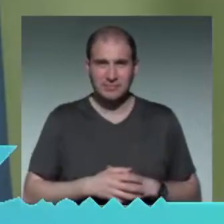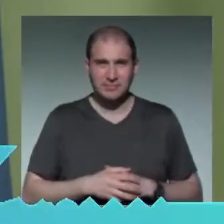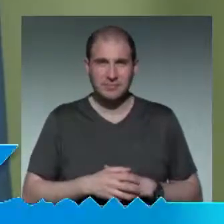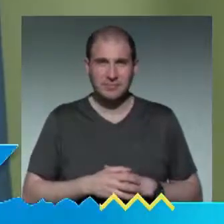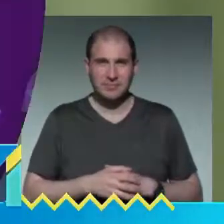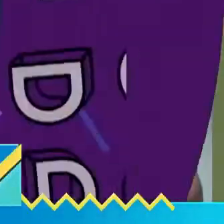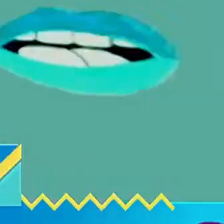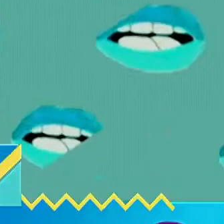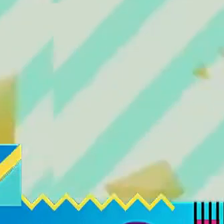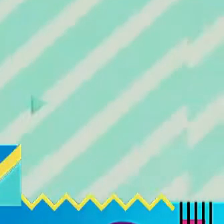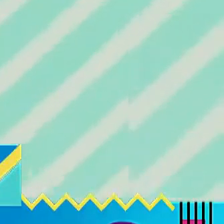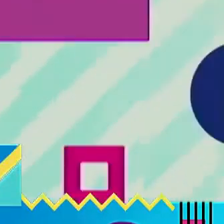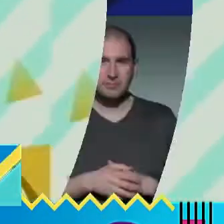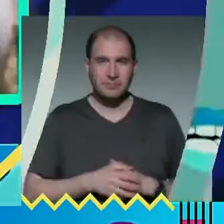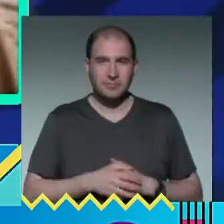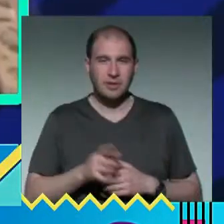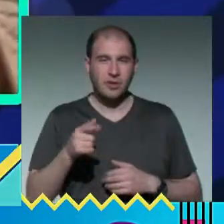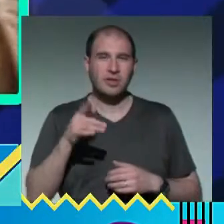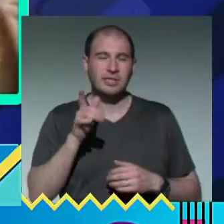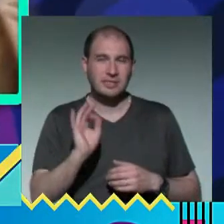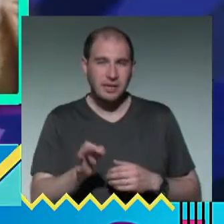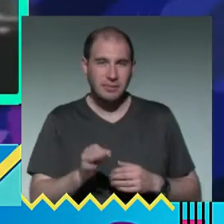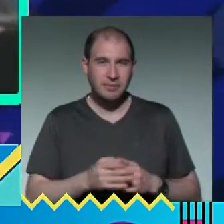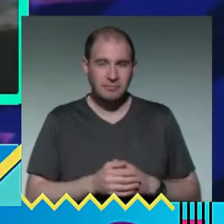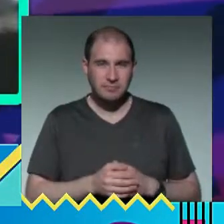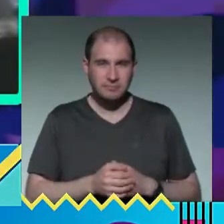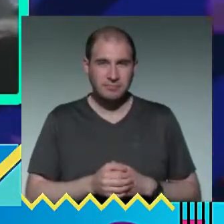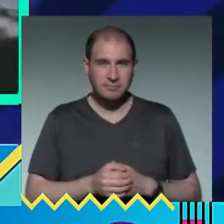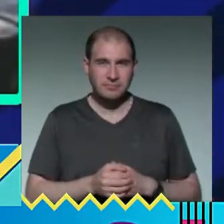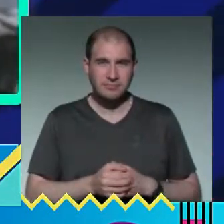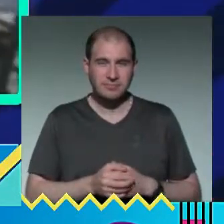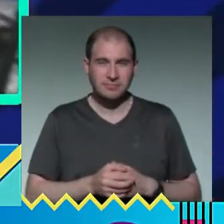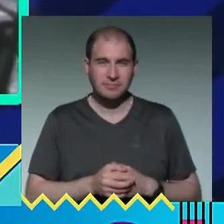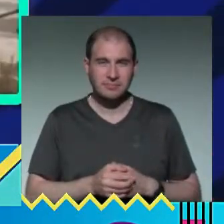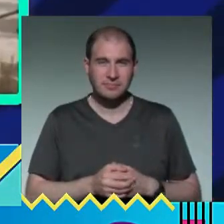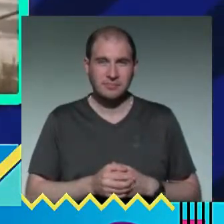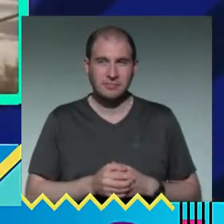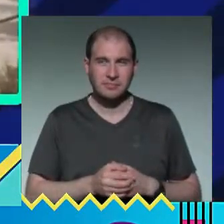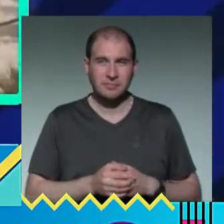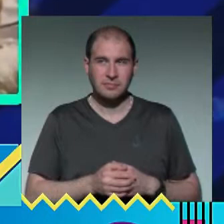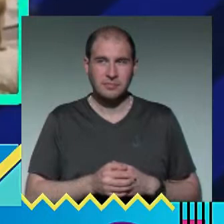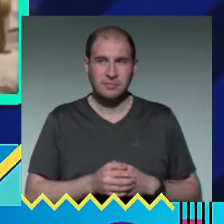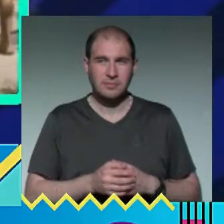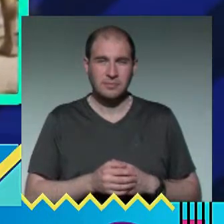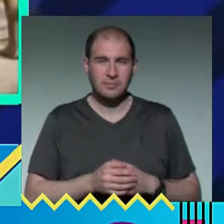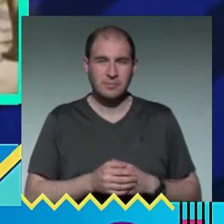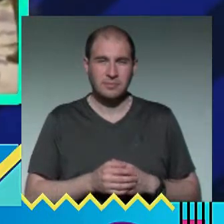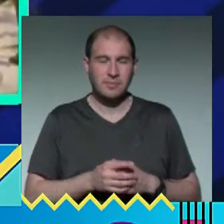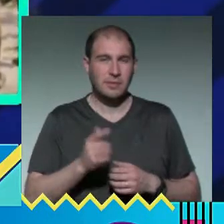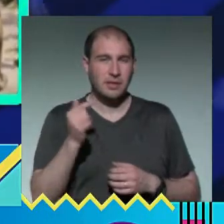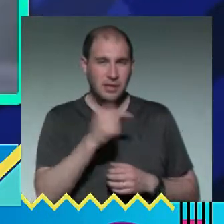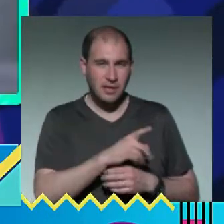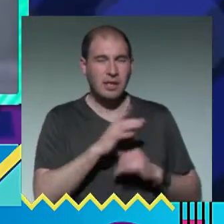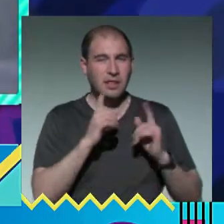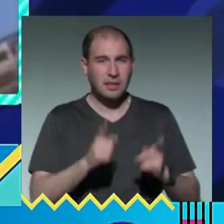hecho de si se había insertado o no. Y justamente Sandra hago alusión